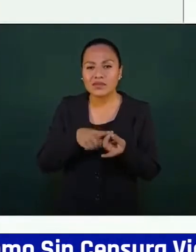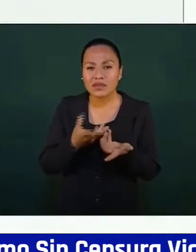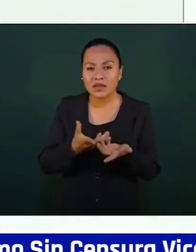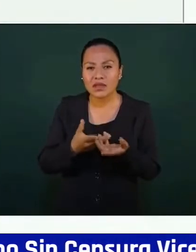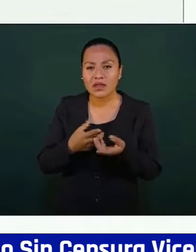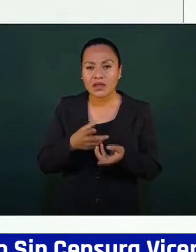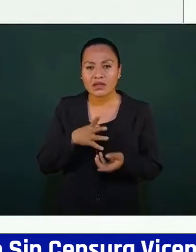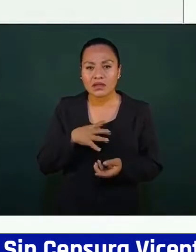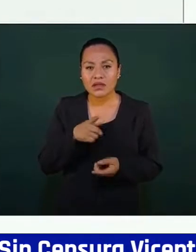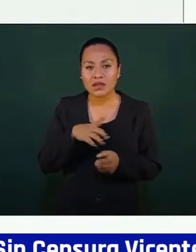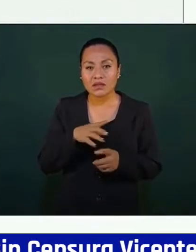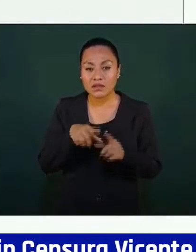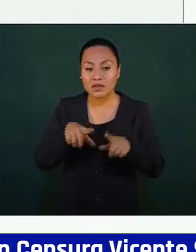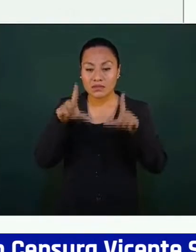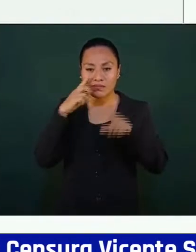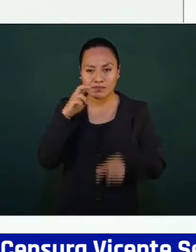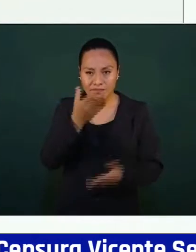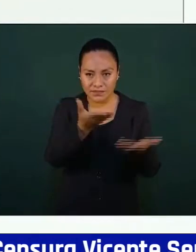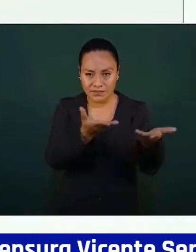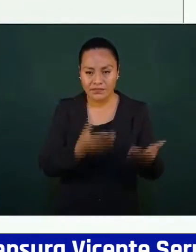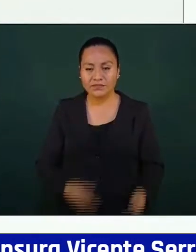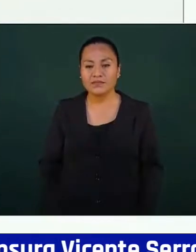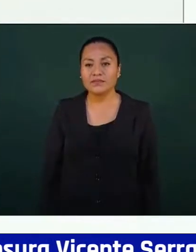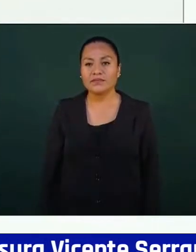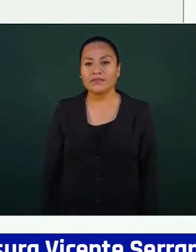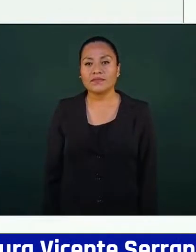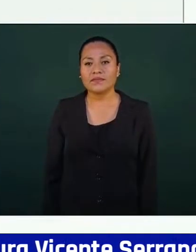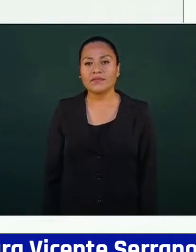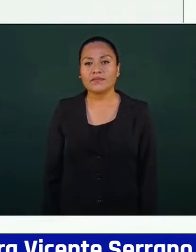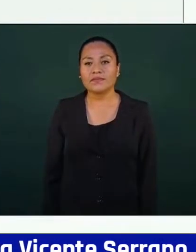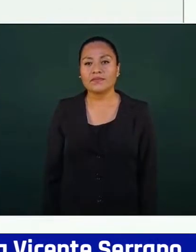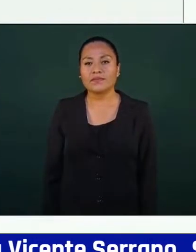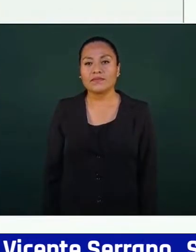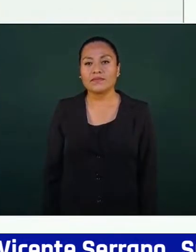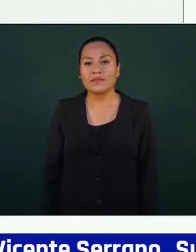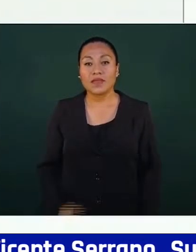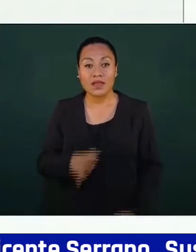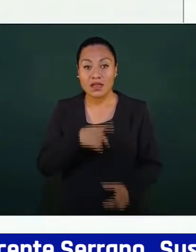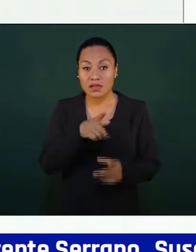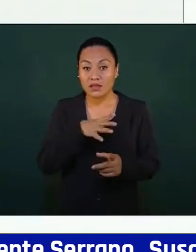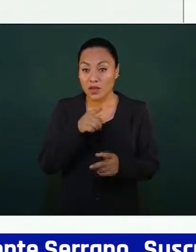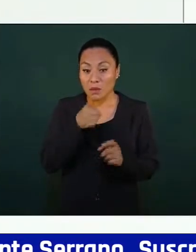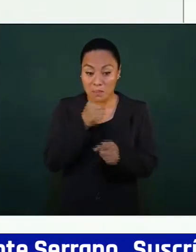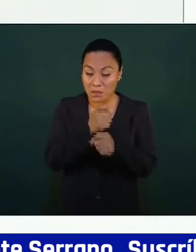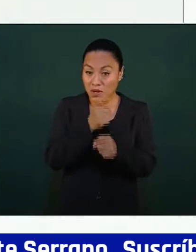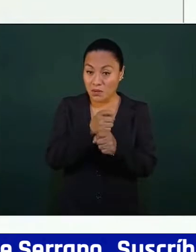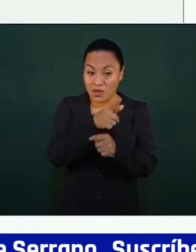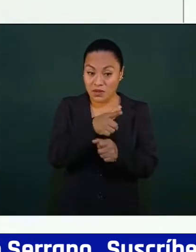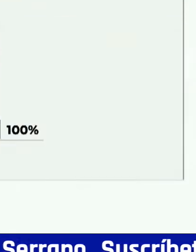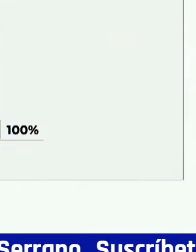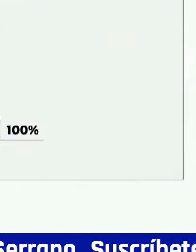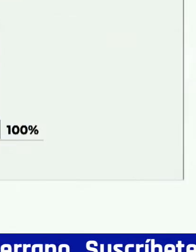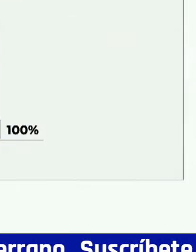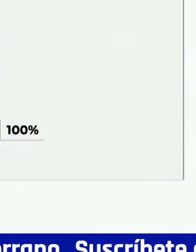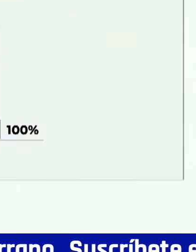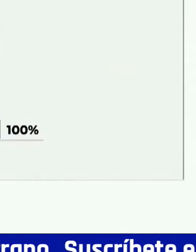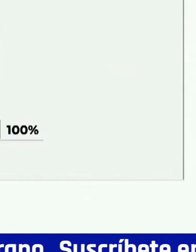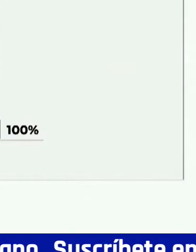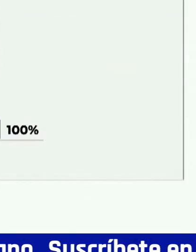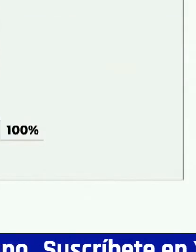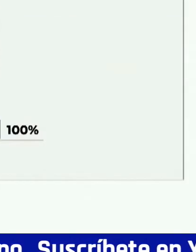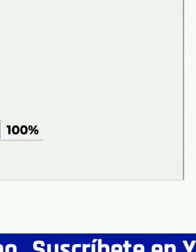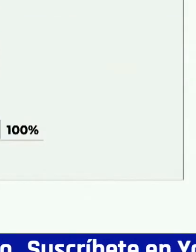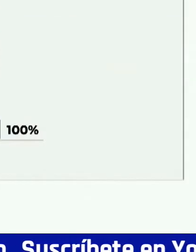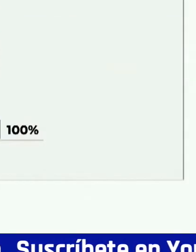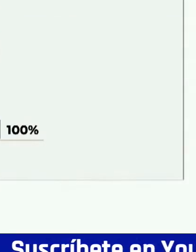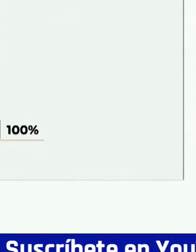del presupuesto de egresos de la Federación. Como decíamos, es un programa prioritario del Gobierno de México. Por lo tanto,